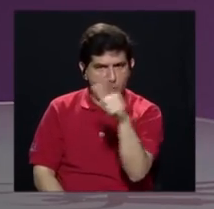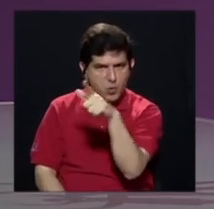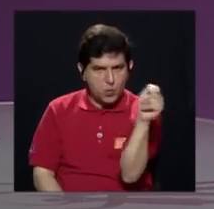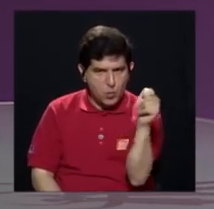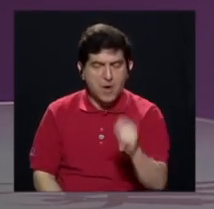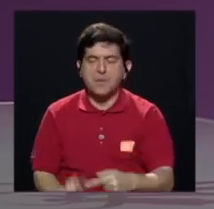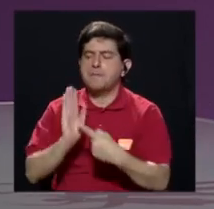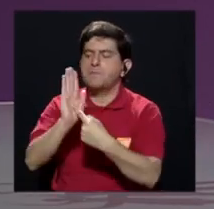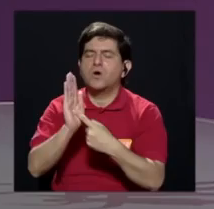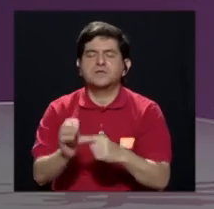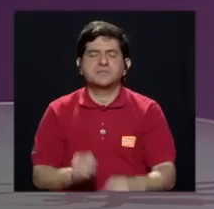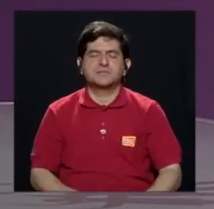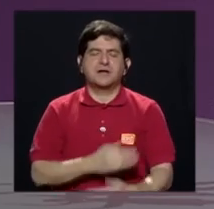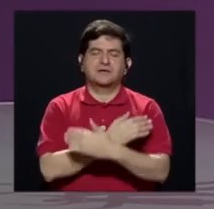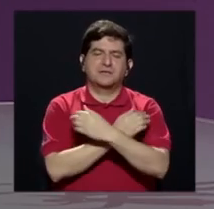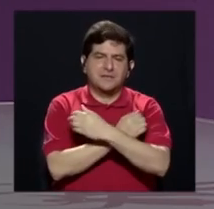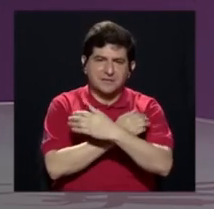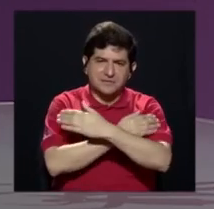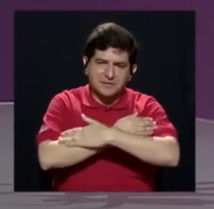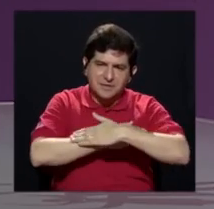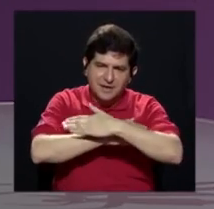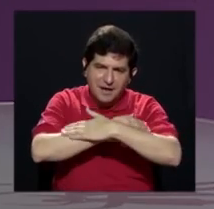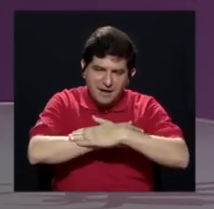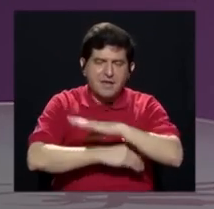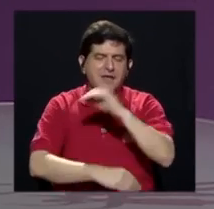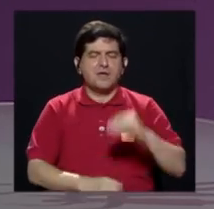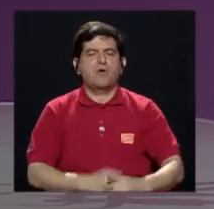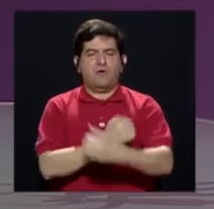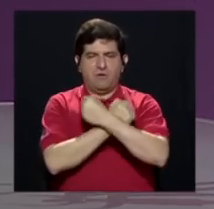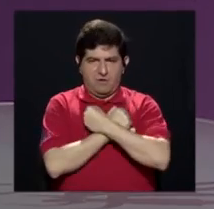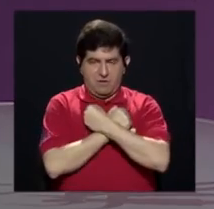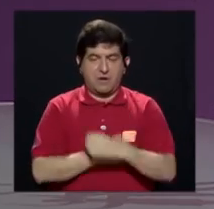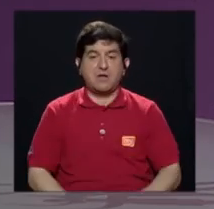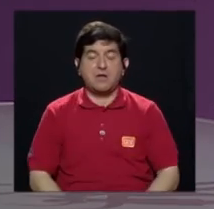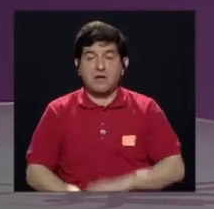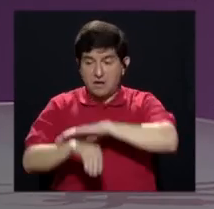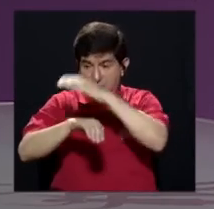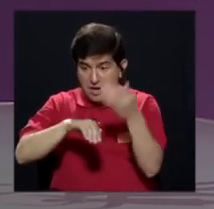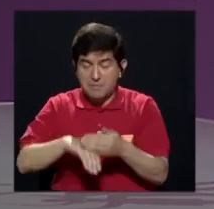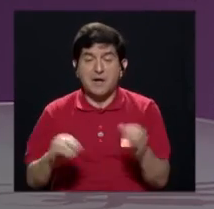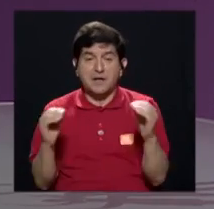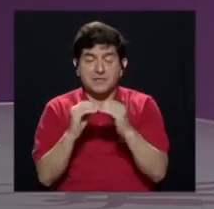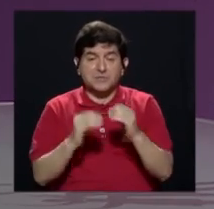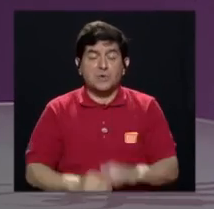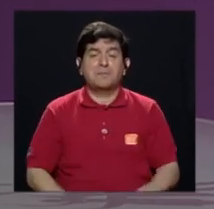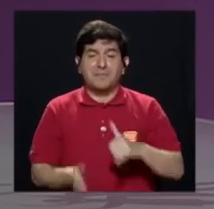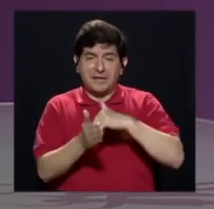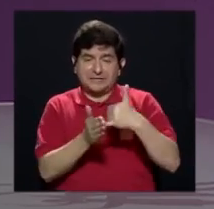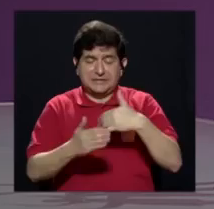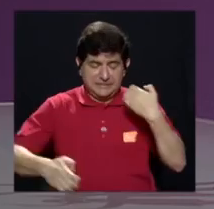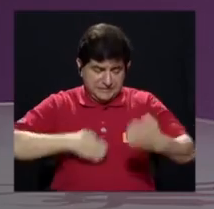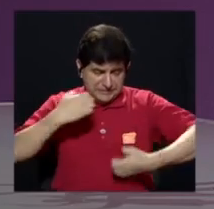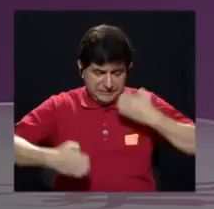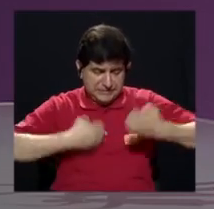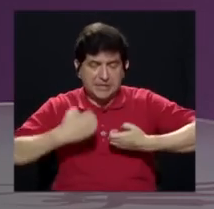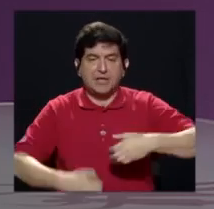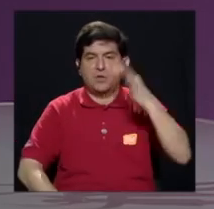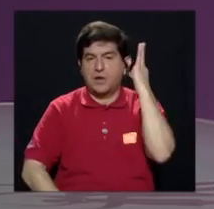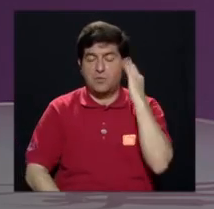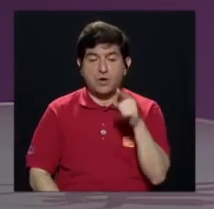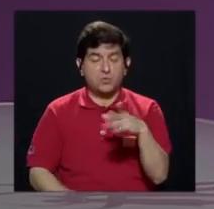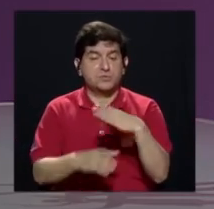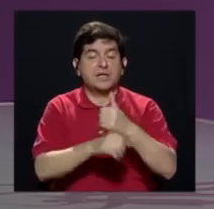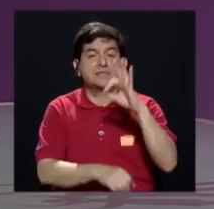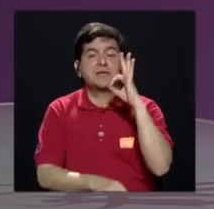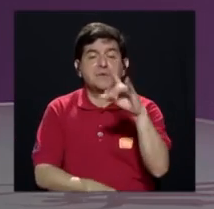son las muestras de afecto y de cariño porque el embarazo es el período de mayor susceptibilidad emocional para la mujer lo que usted le haga de bien